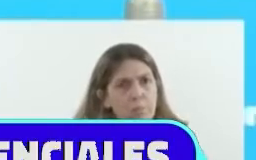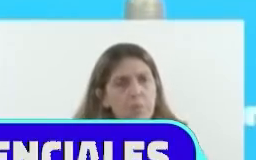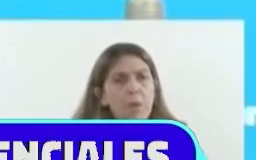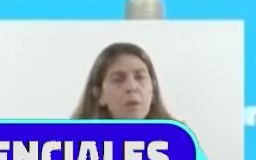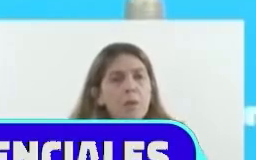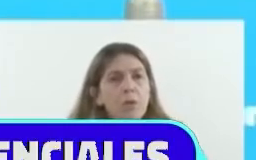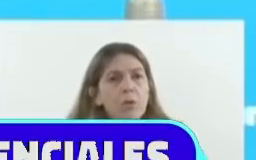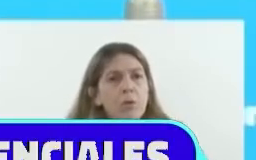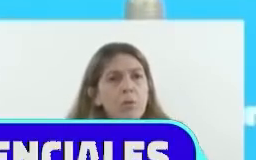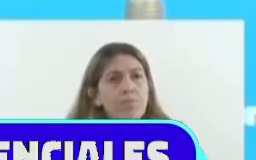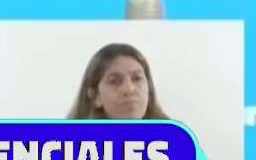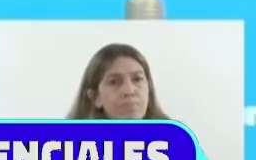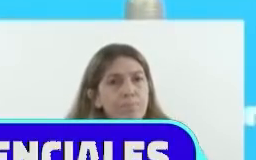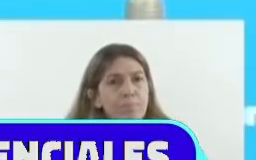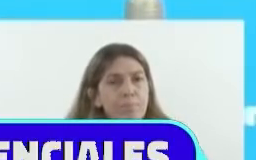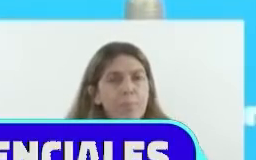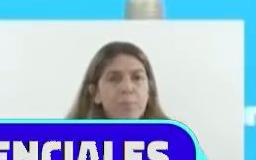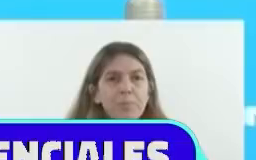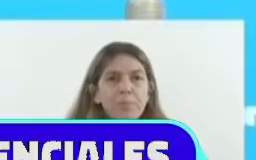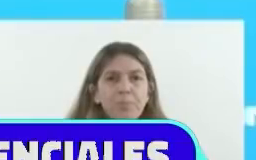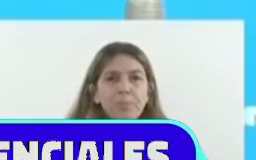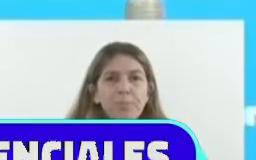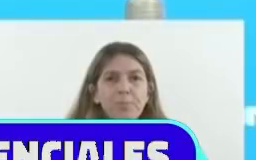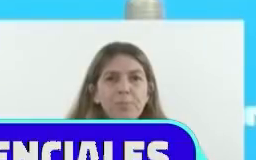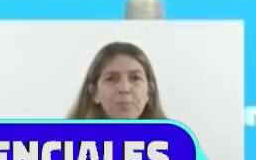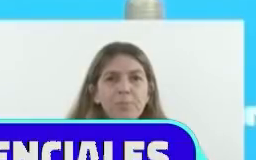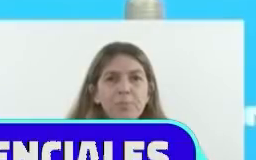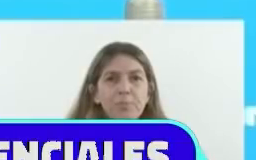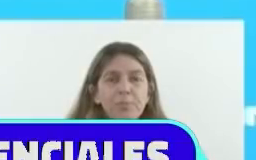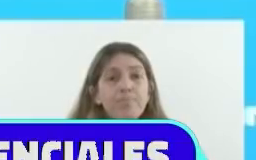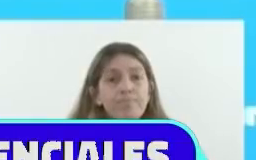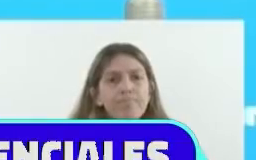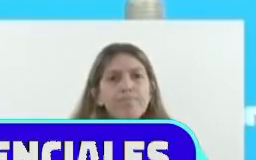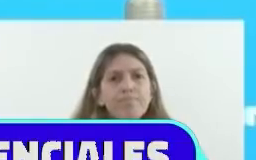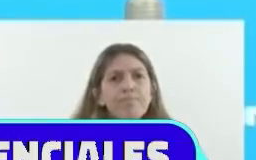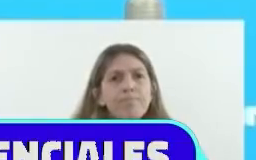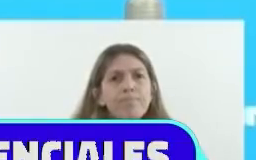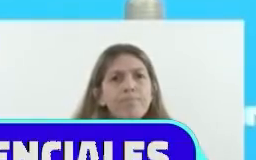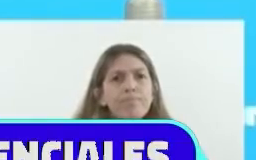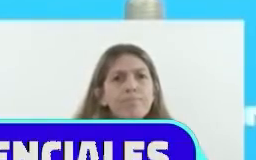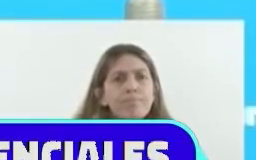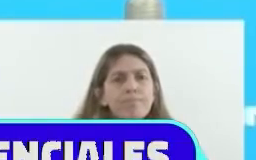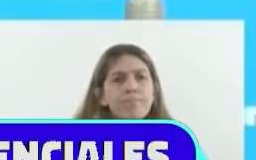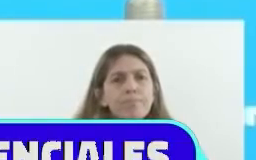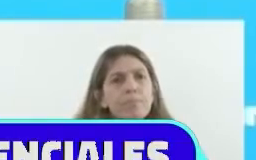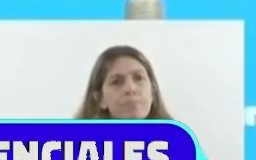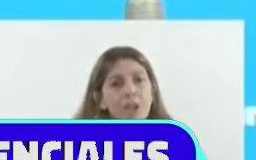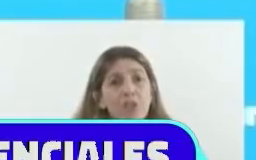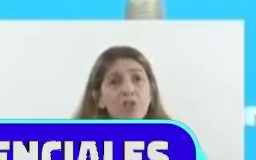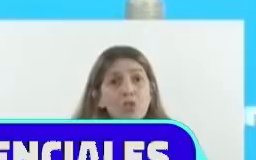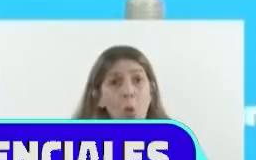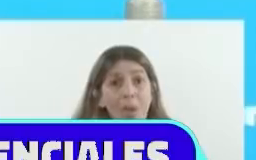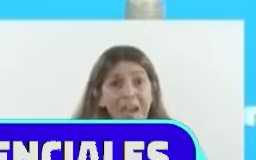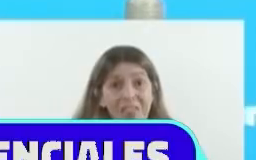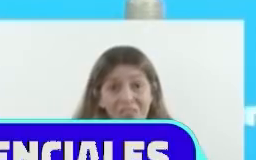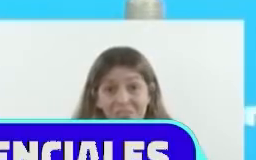que hemos superado en la ciudad